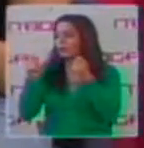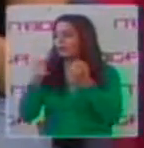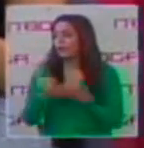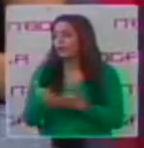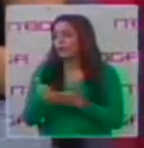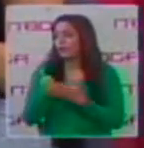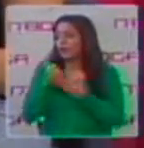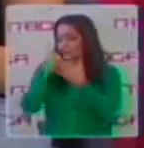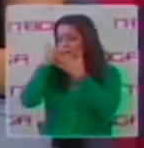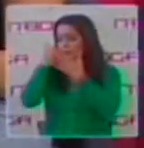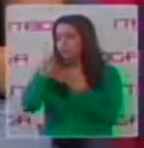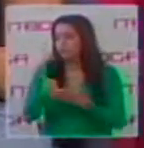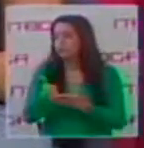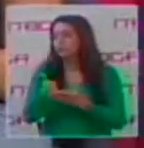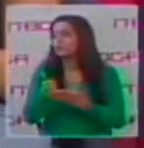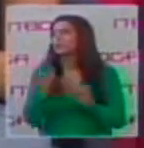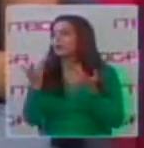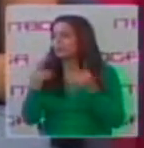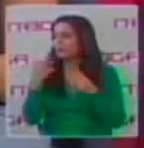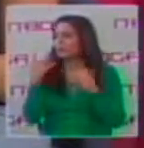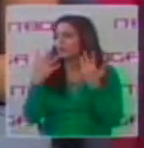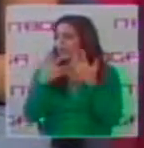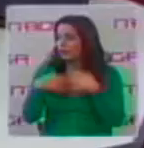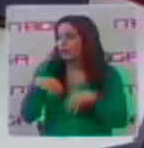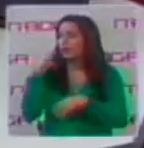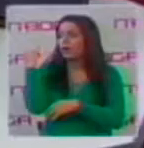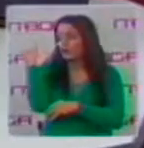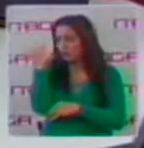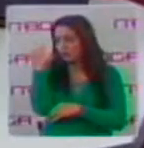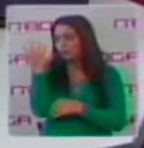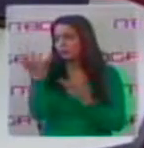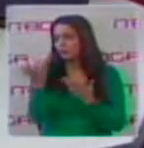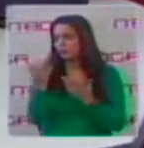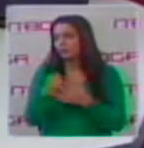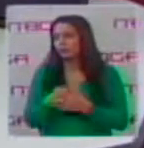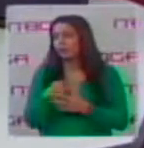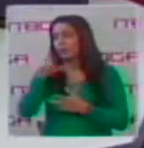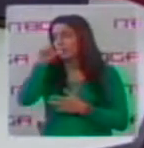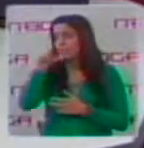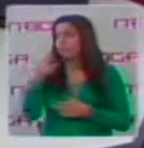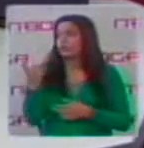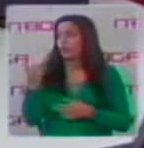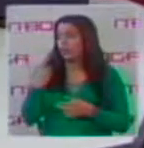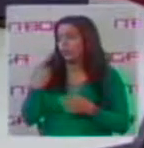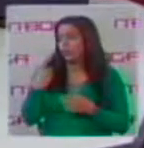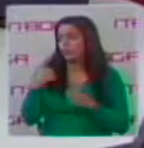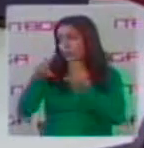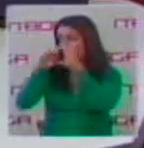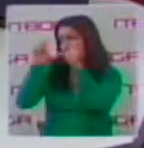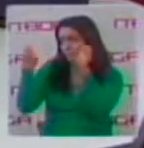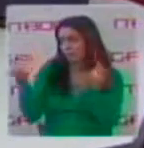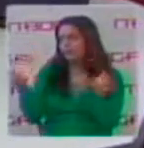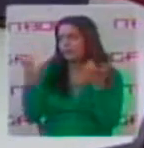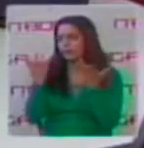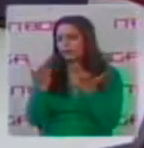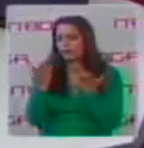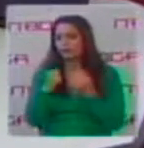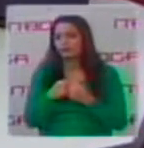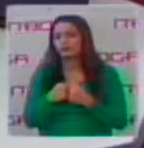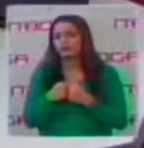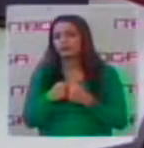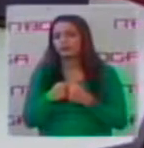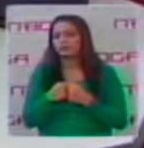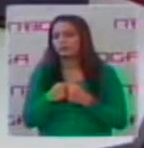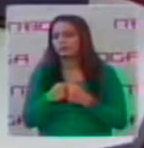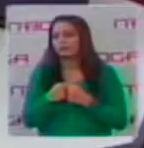industrias, invitando netamente a los empresarios. ¿A qué nos referimos cuando decimos dale valor